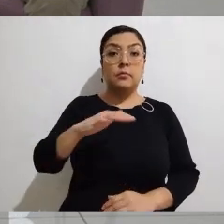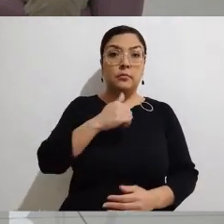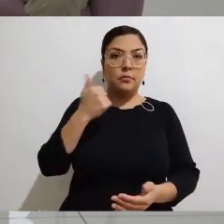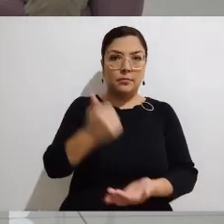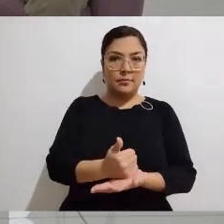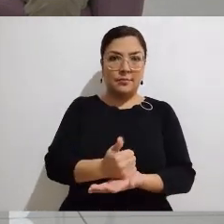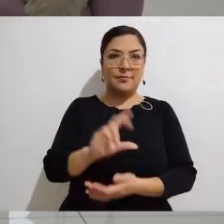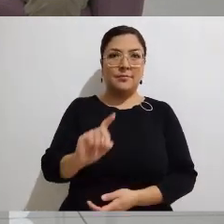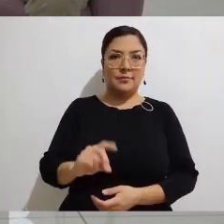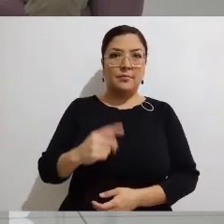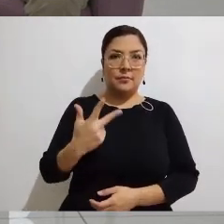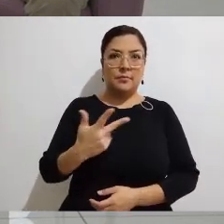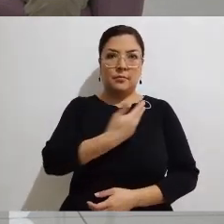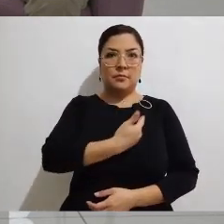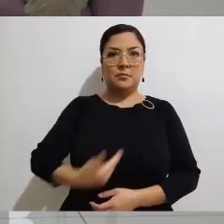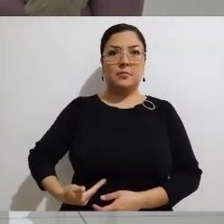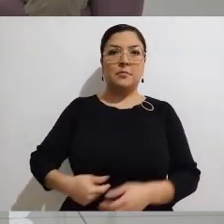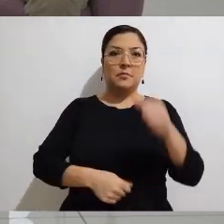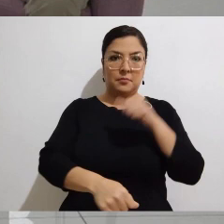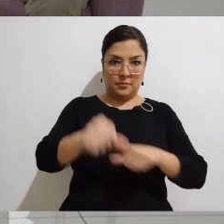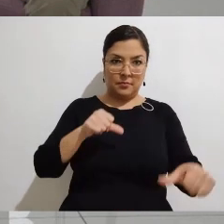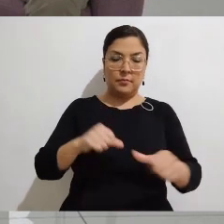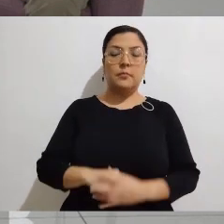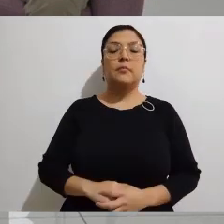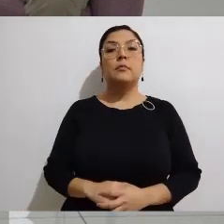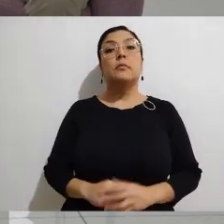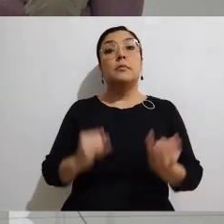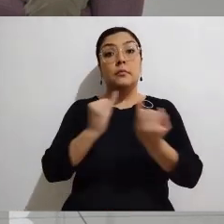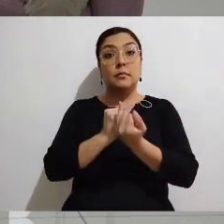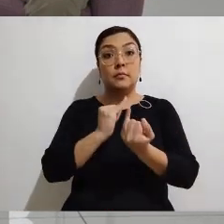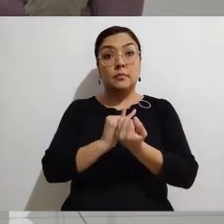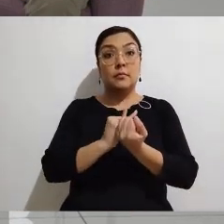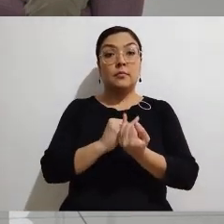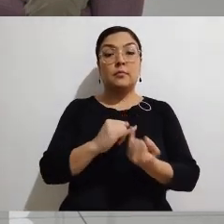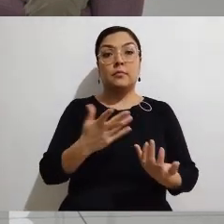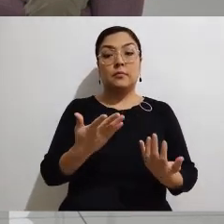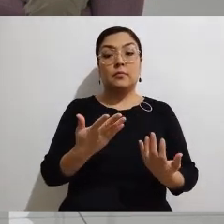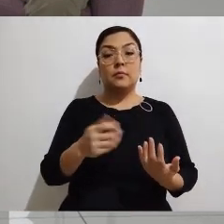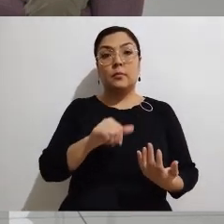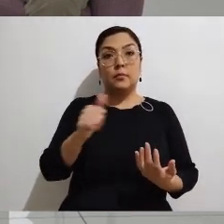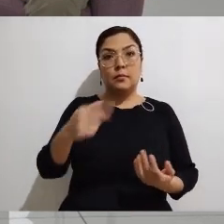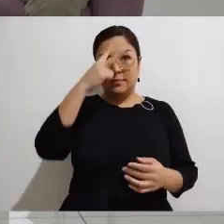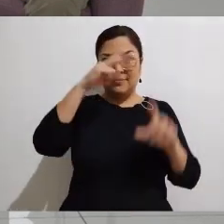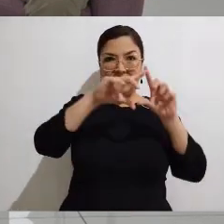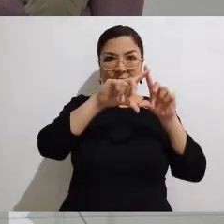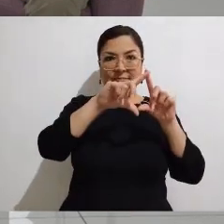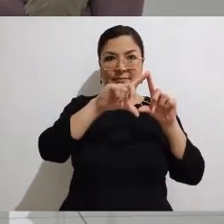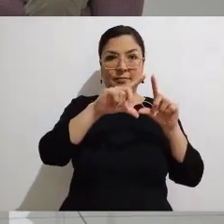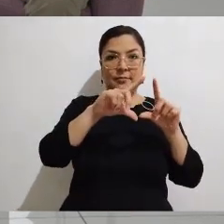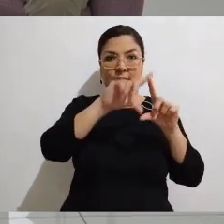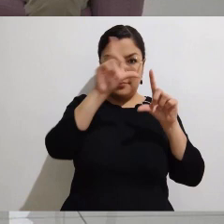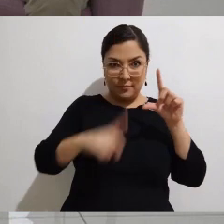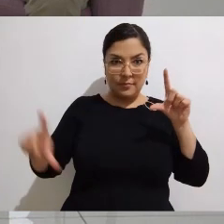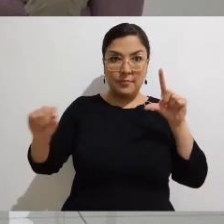los 38 ayuntamientos de nuestra entidad, también habrá al mismo tiempo elecciones concurrentes, puesto que se renovará el cargo